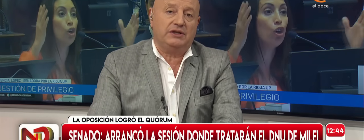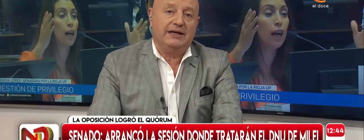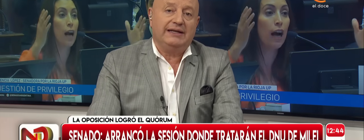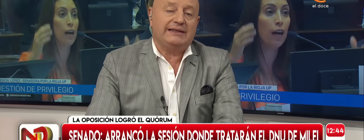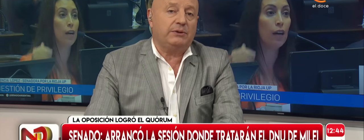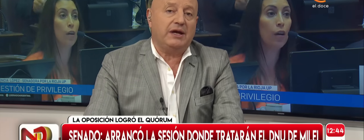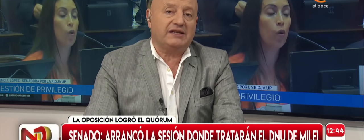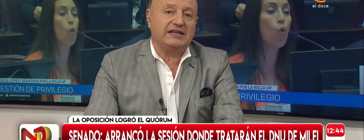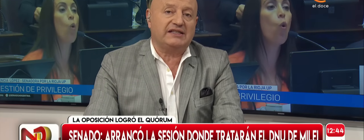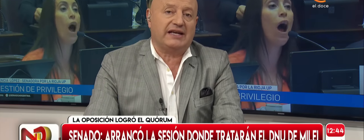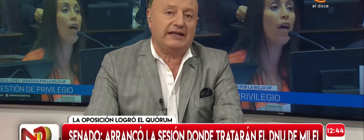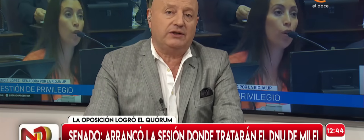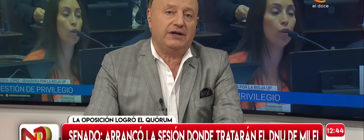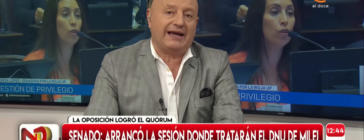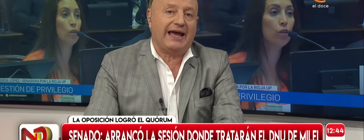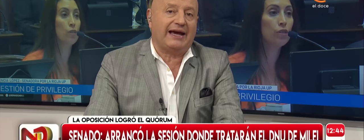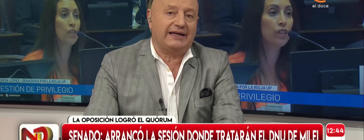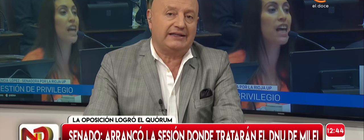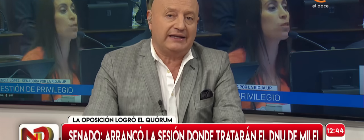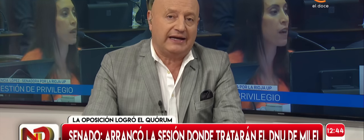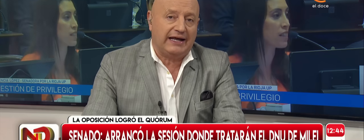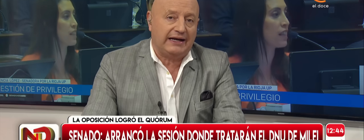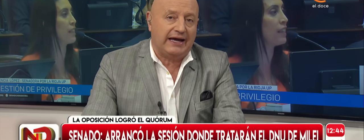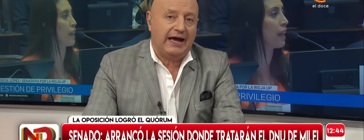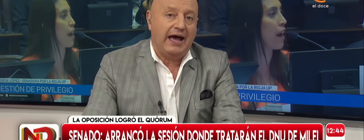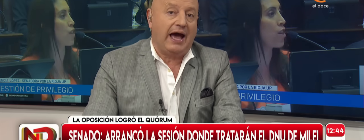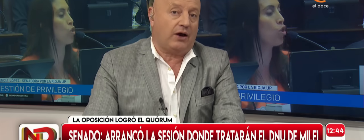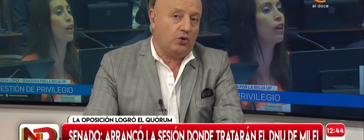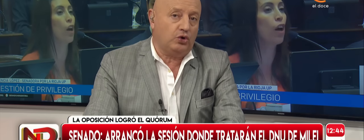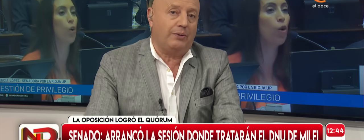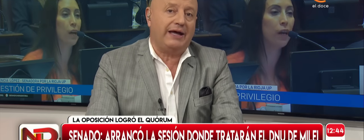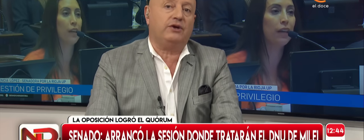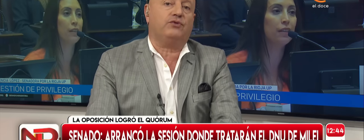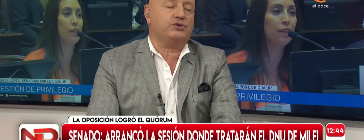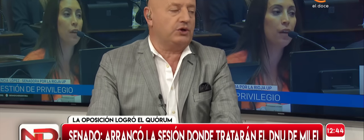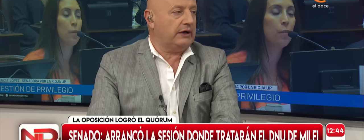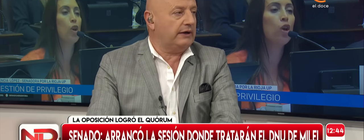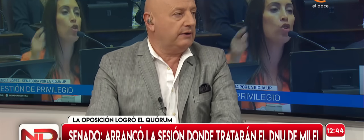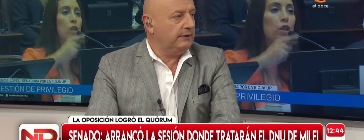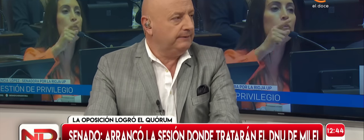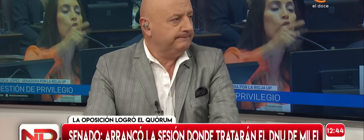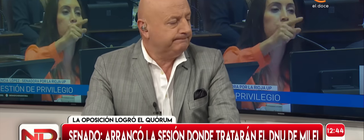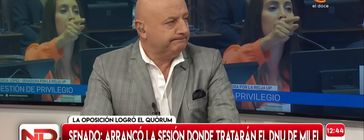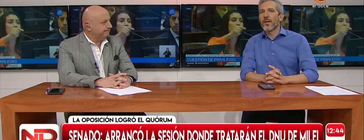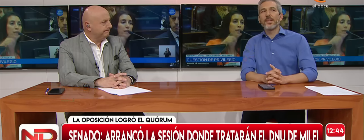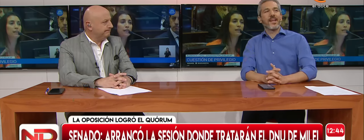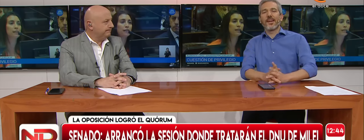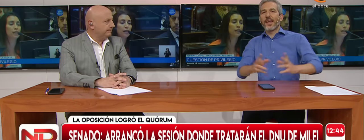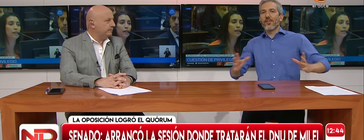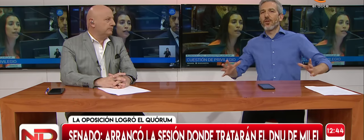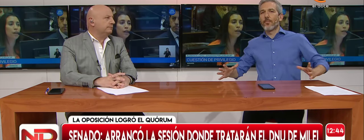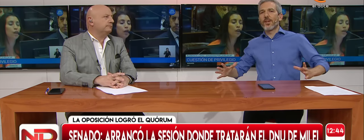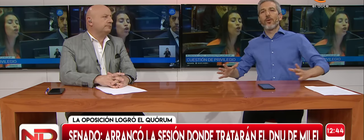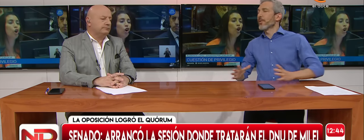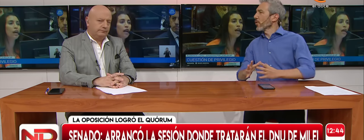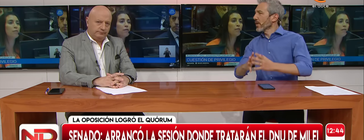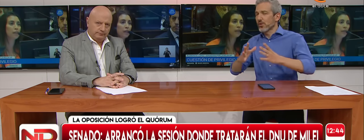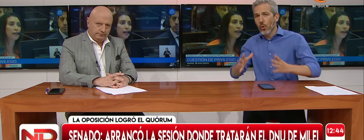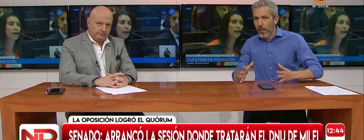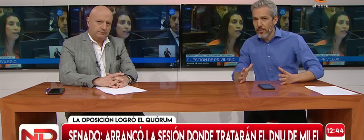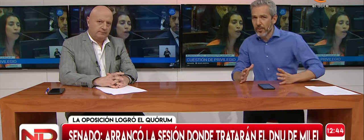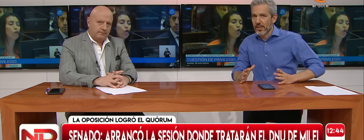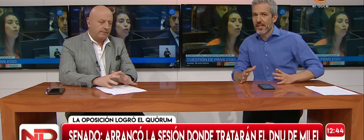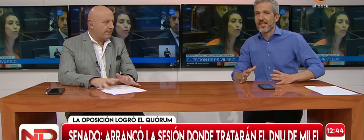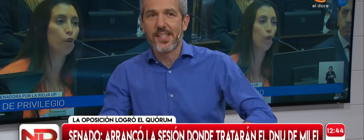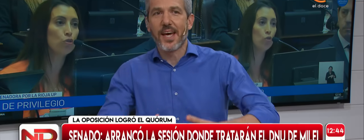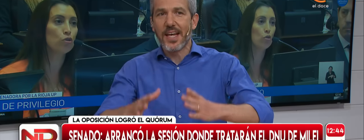sesión tanto es así que salieron a criticarla a coro varios funcionarios no bueno el tema es enredado complejo pero de